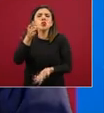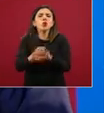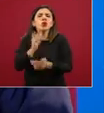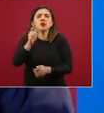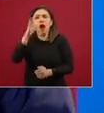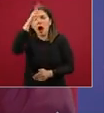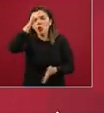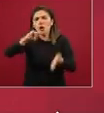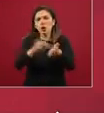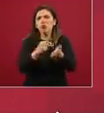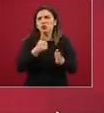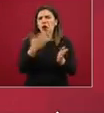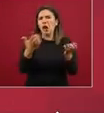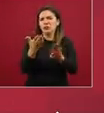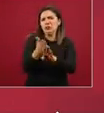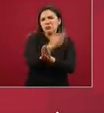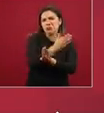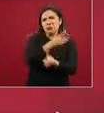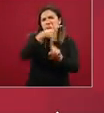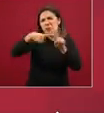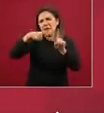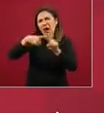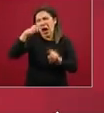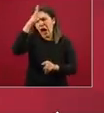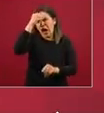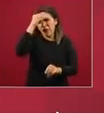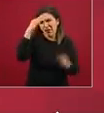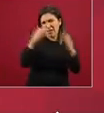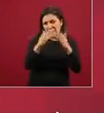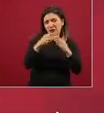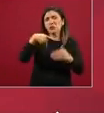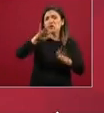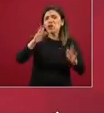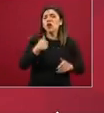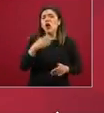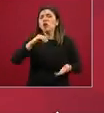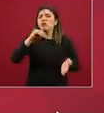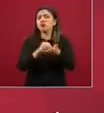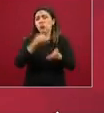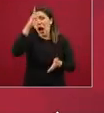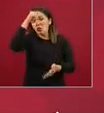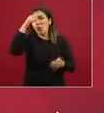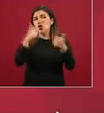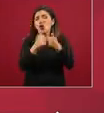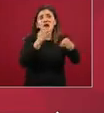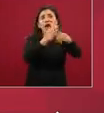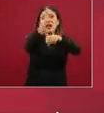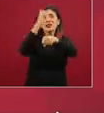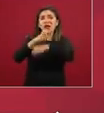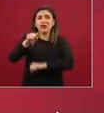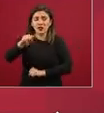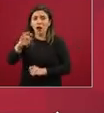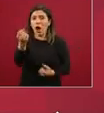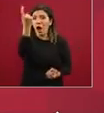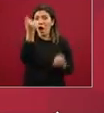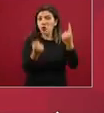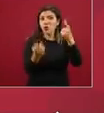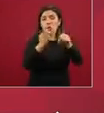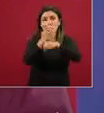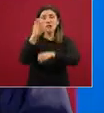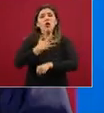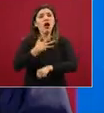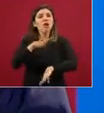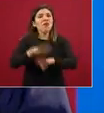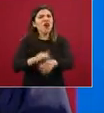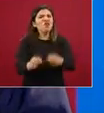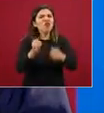a la mitad más o menos de Aprende en Casa, pero establecimos convenios con las televisoras estatales. Hay algunos estados que tienen redes